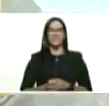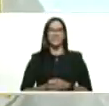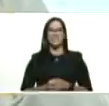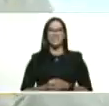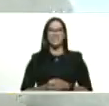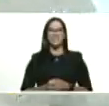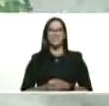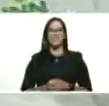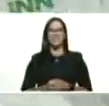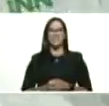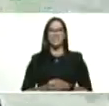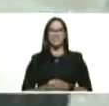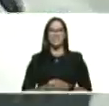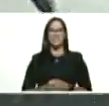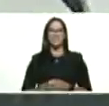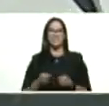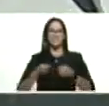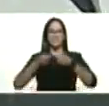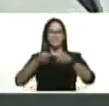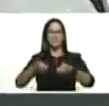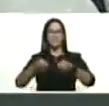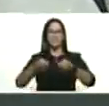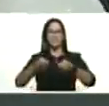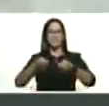Te lo entrego en tu mano.